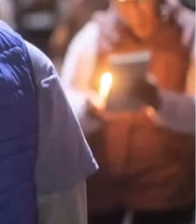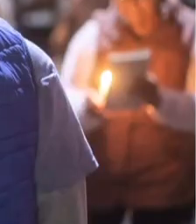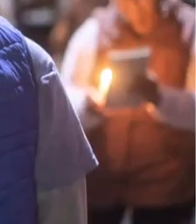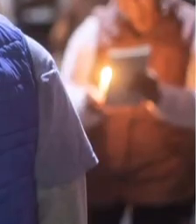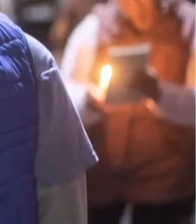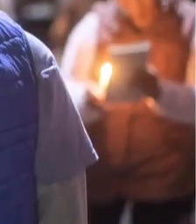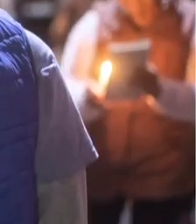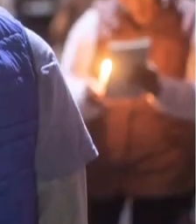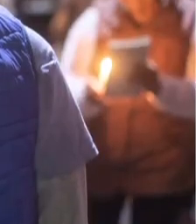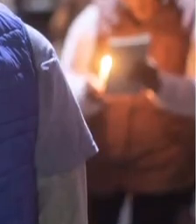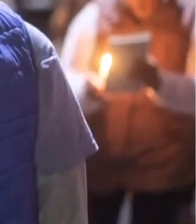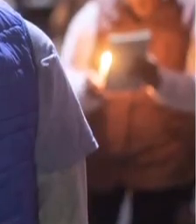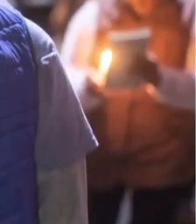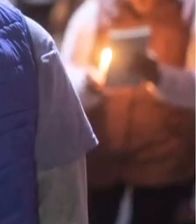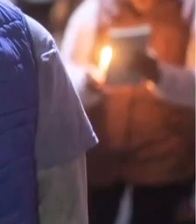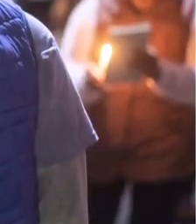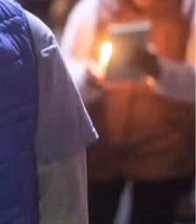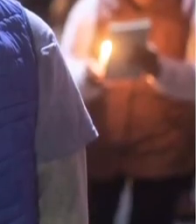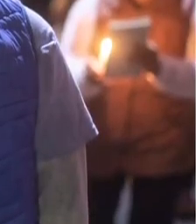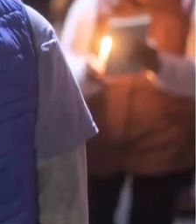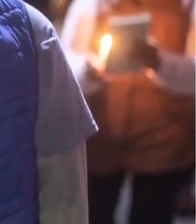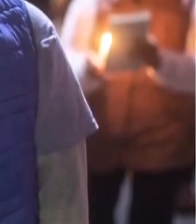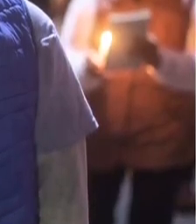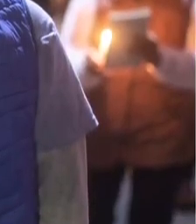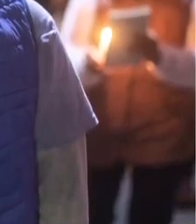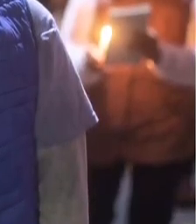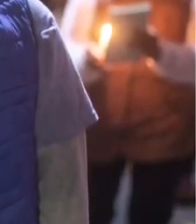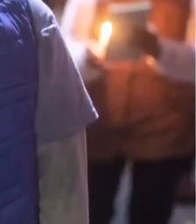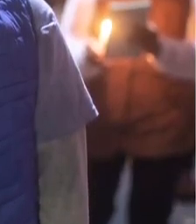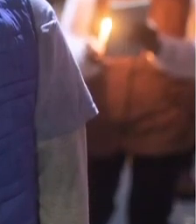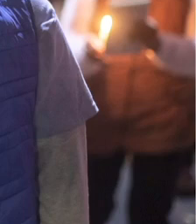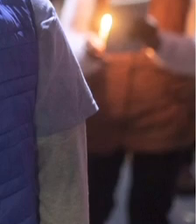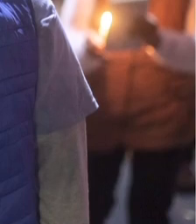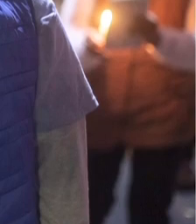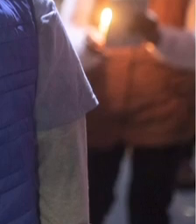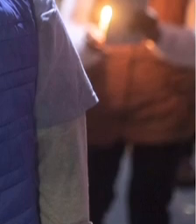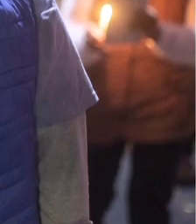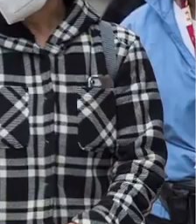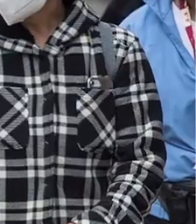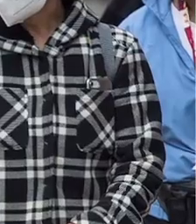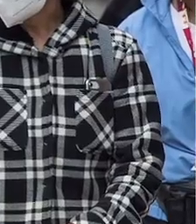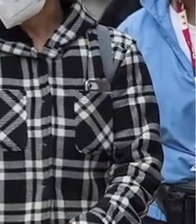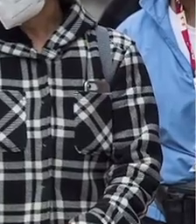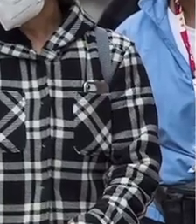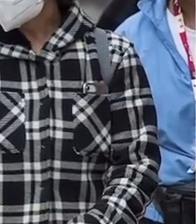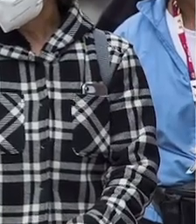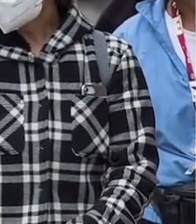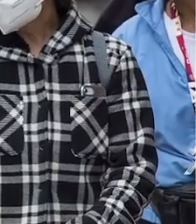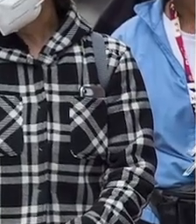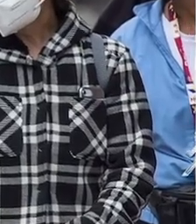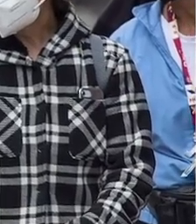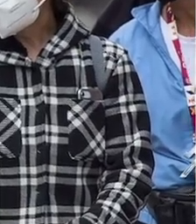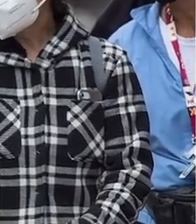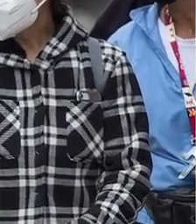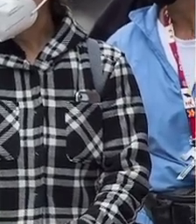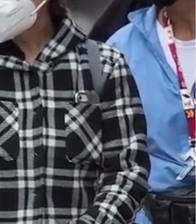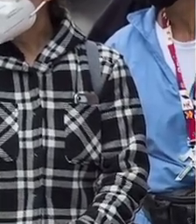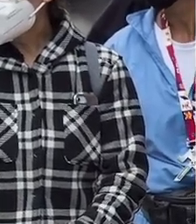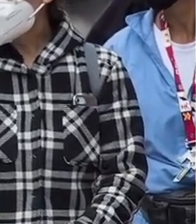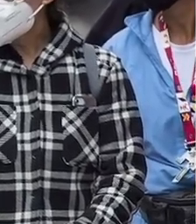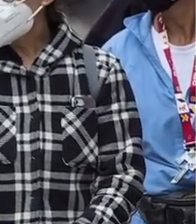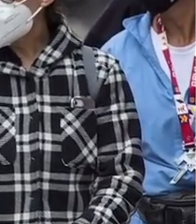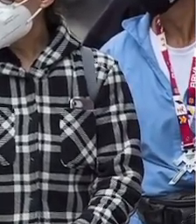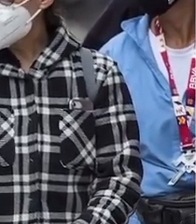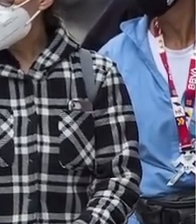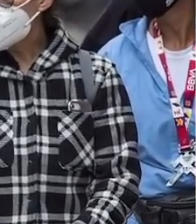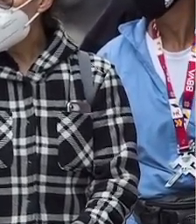exclusivamente para Europa. Él hizo el señalamiento para todo el mundo, no dijo ustedes sí y todos los demás no. Además, señaló el doctor